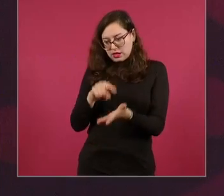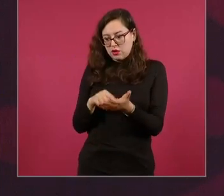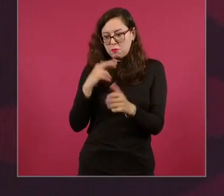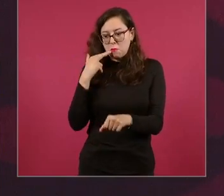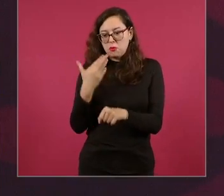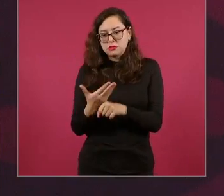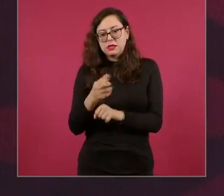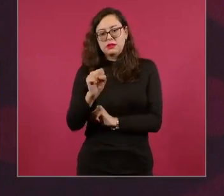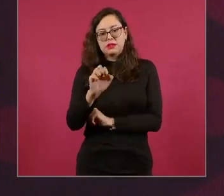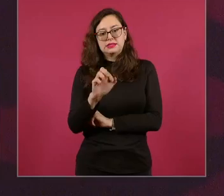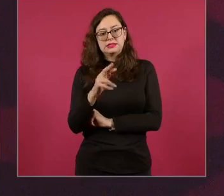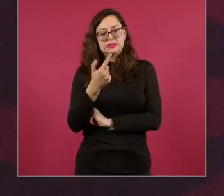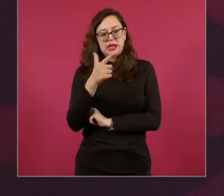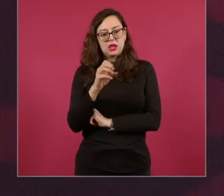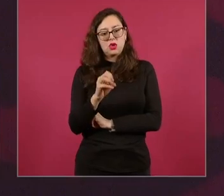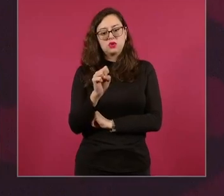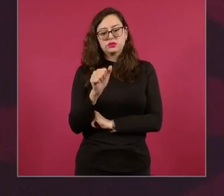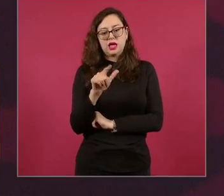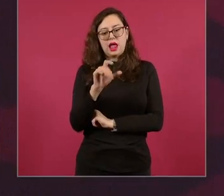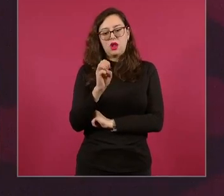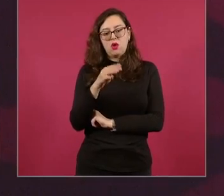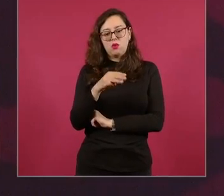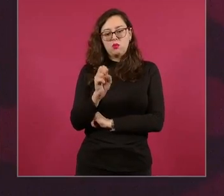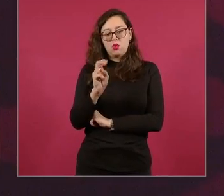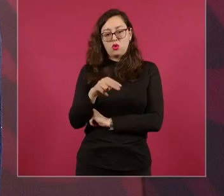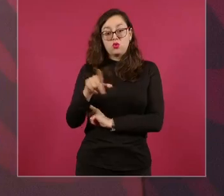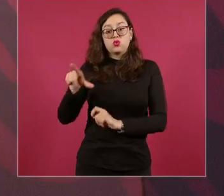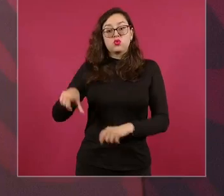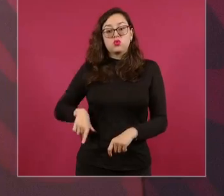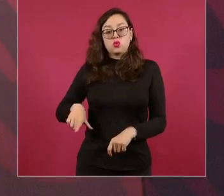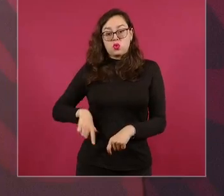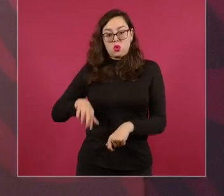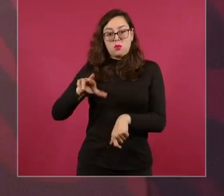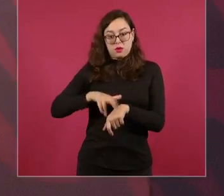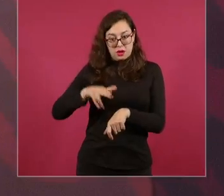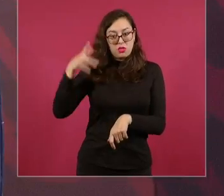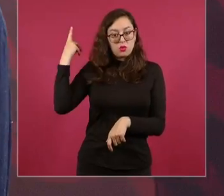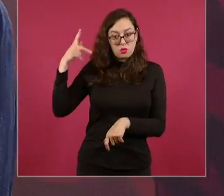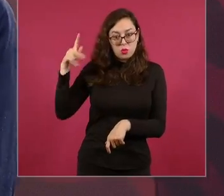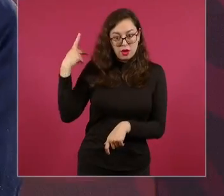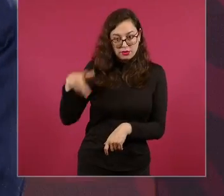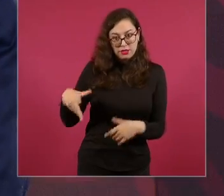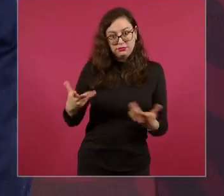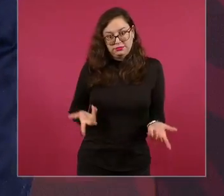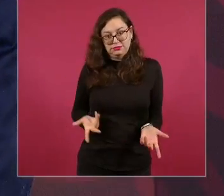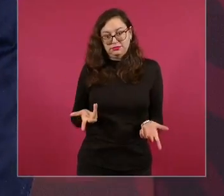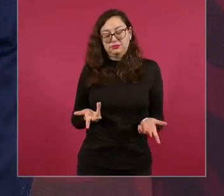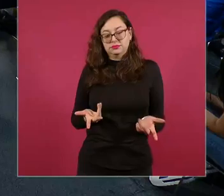el gobernador de Puebla porque está en Puebla ¿no? sí así es sí